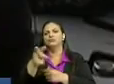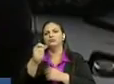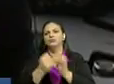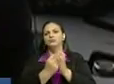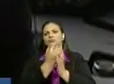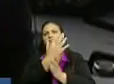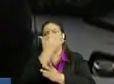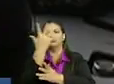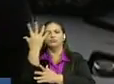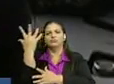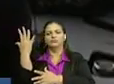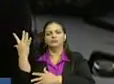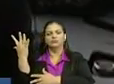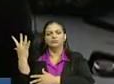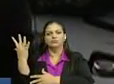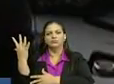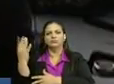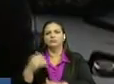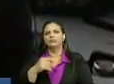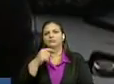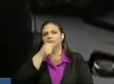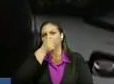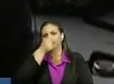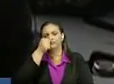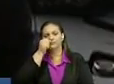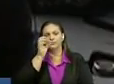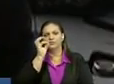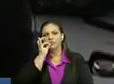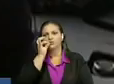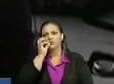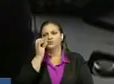de pasta base de cocaína en Sucumbíos.